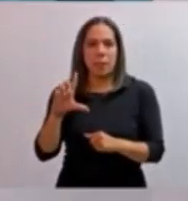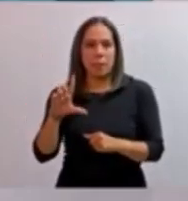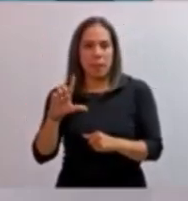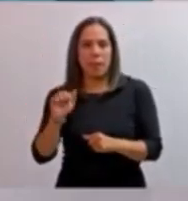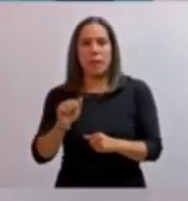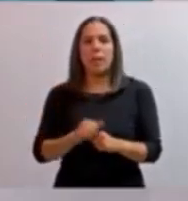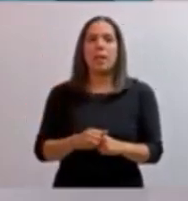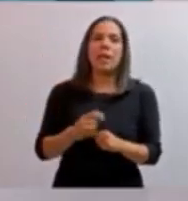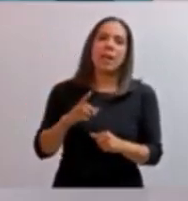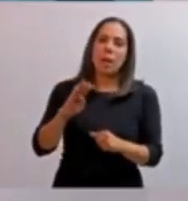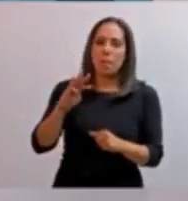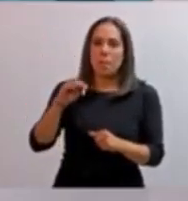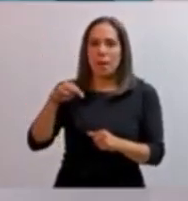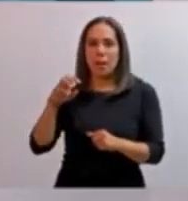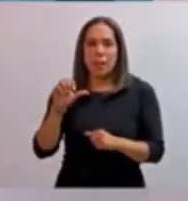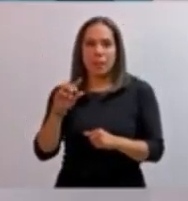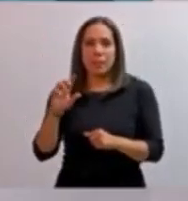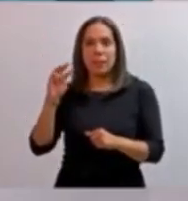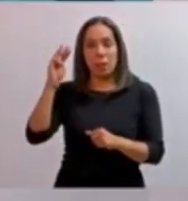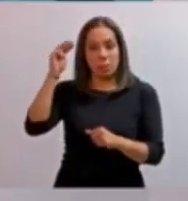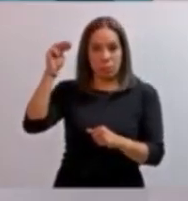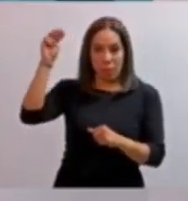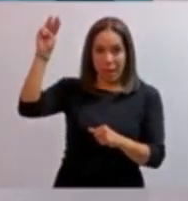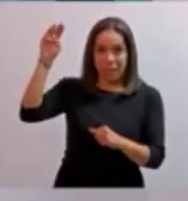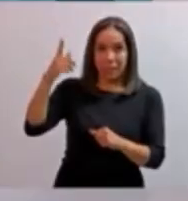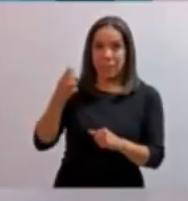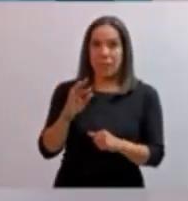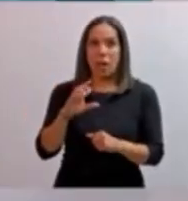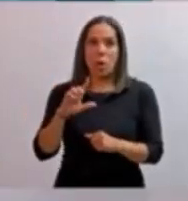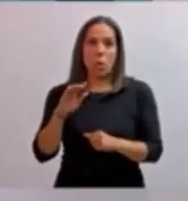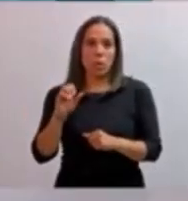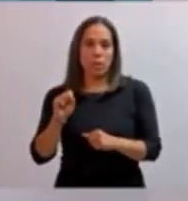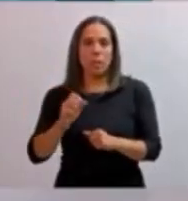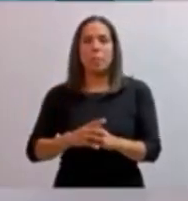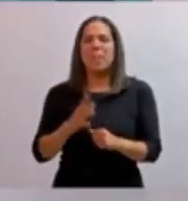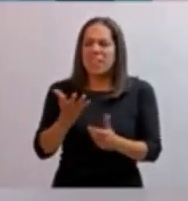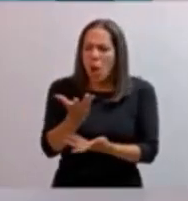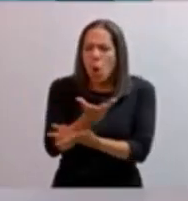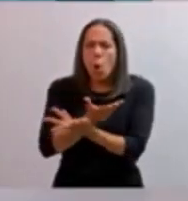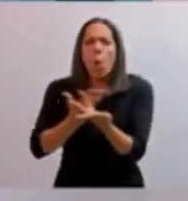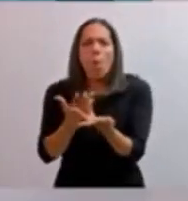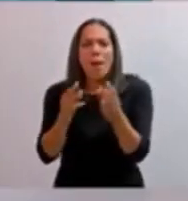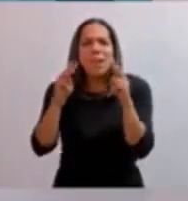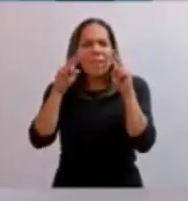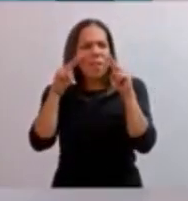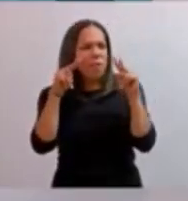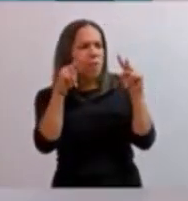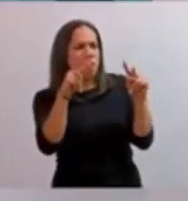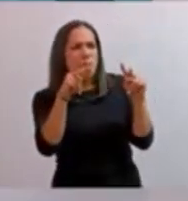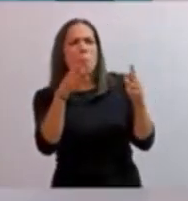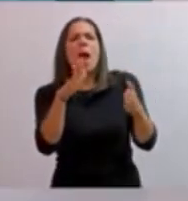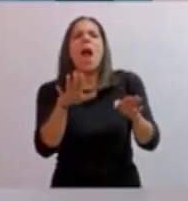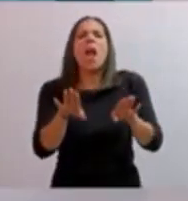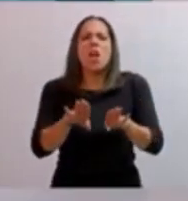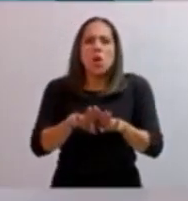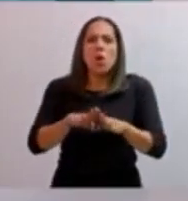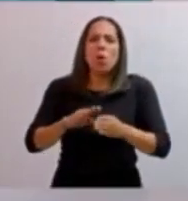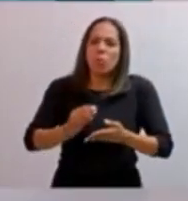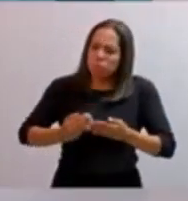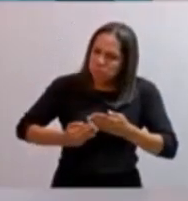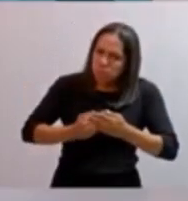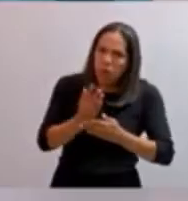Ruiz Cabañas Velázquez, quienes compartirán con nosotros su perspectiva acerca de la importancia de resignificar la